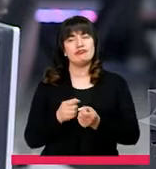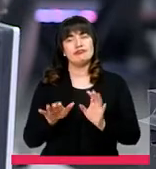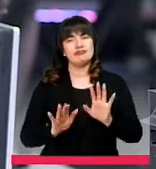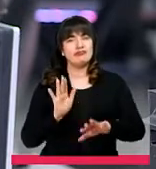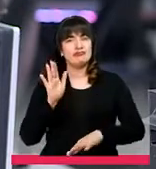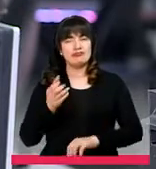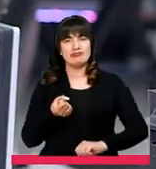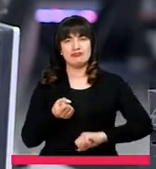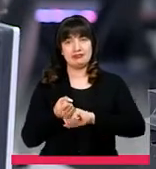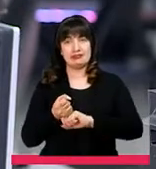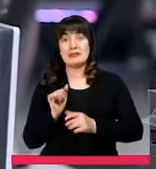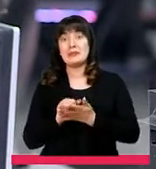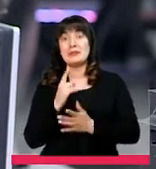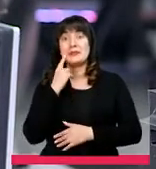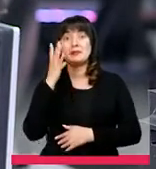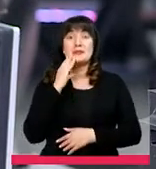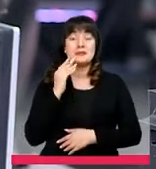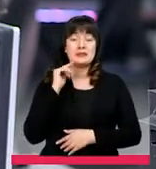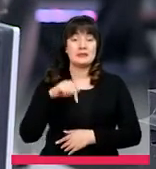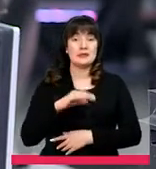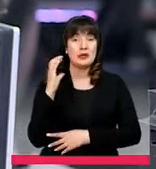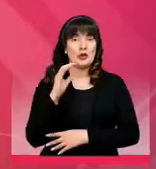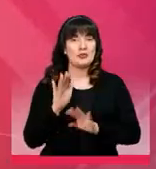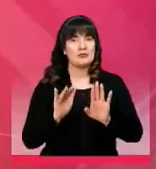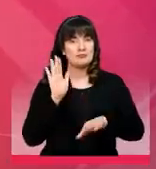primera experiencia en el básquetbol colombiano.